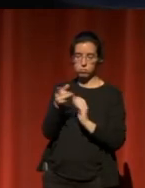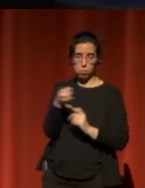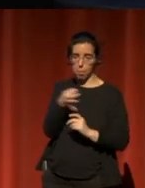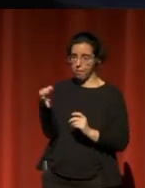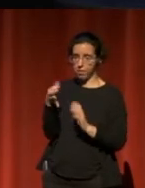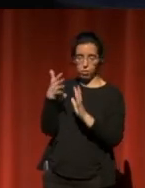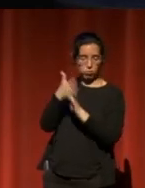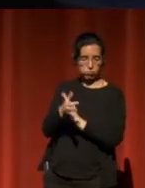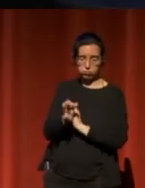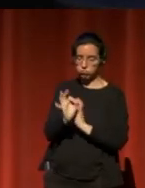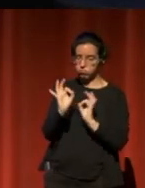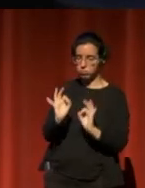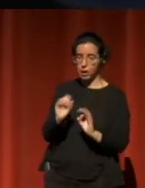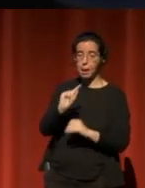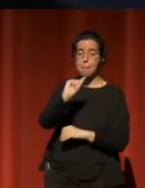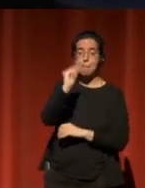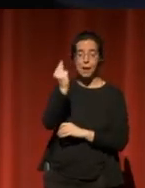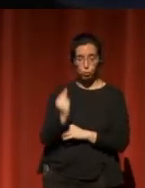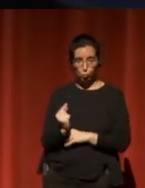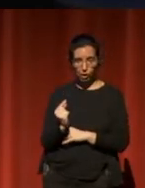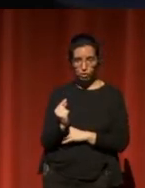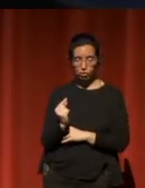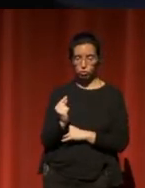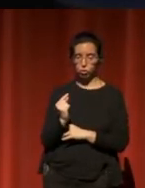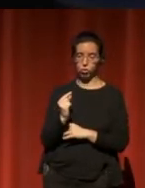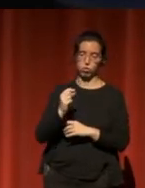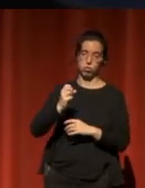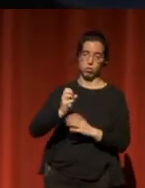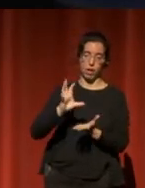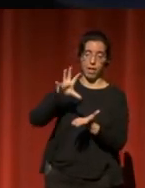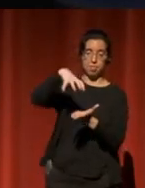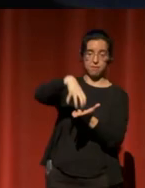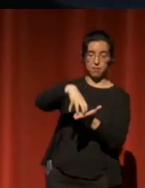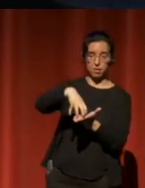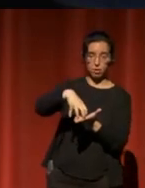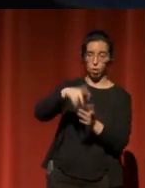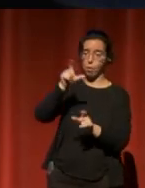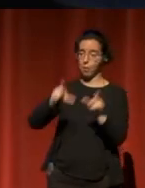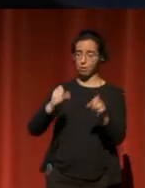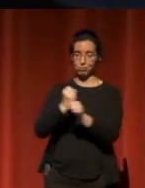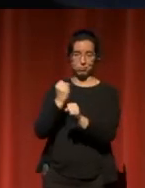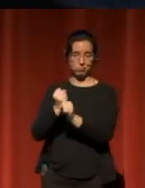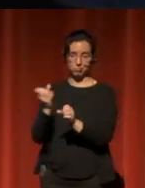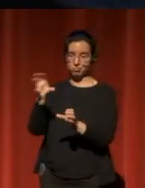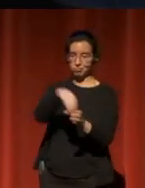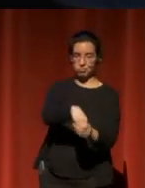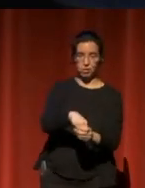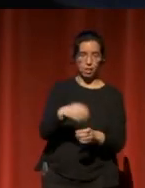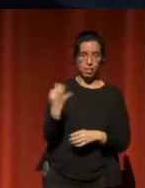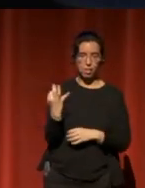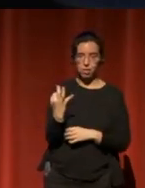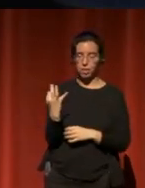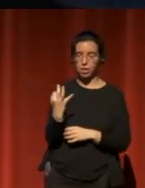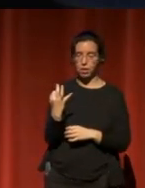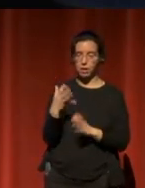perfecta: un presupuesto, un edificio, un personal. Una parte